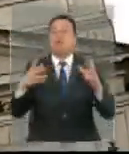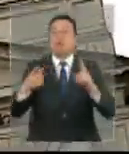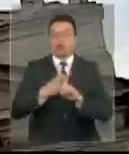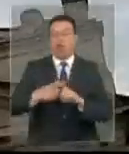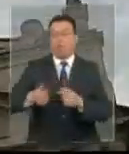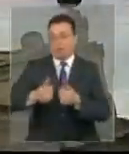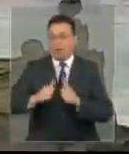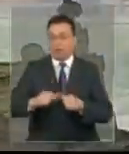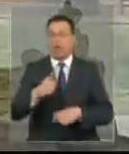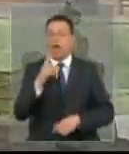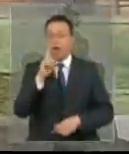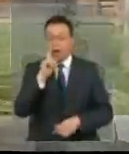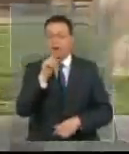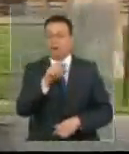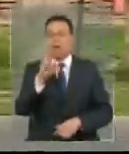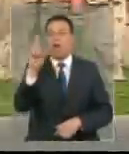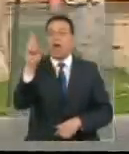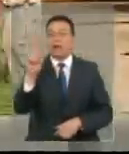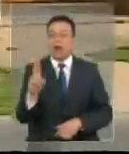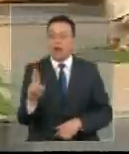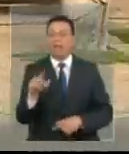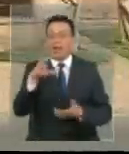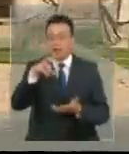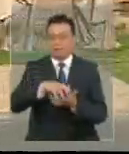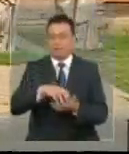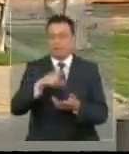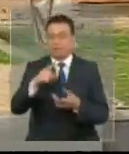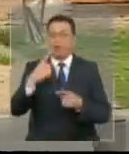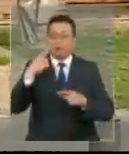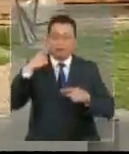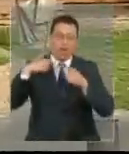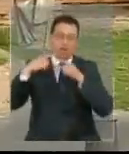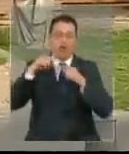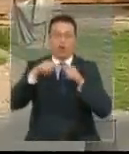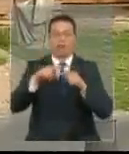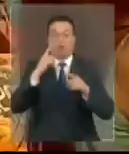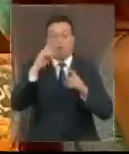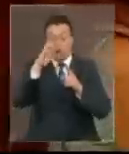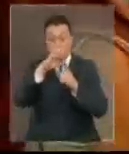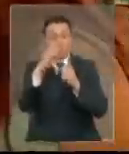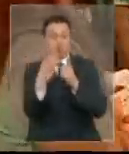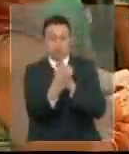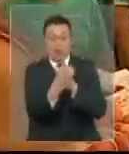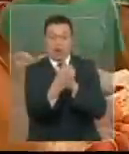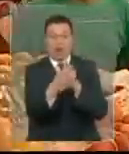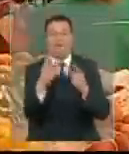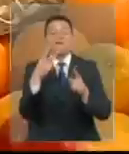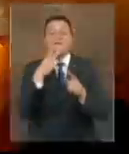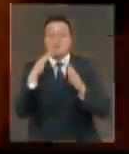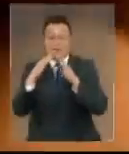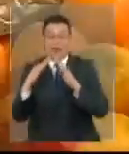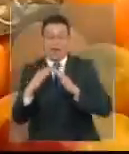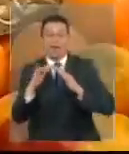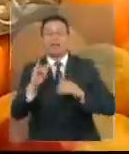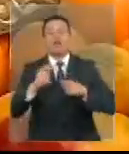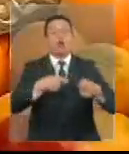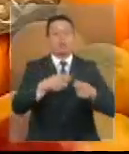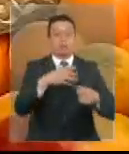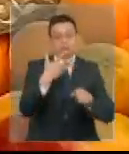quedan aún para Recoleta, el histórico sector de Santiago, donde converge lo cultural, residencial y